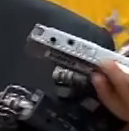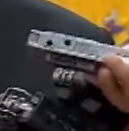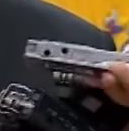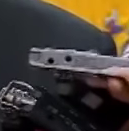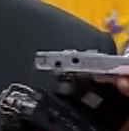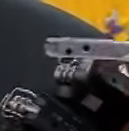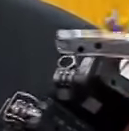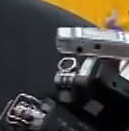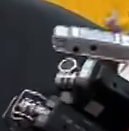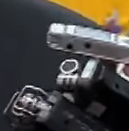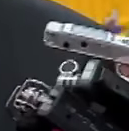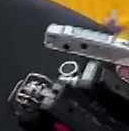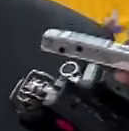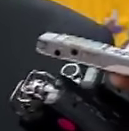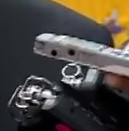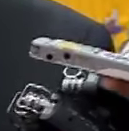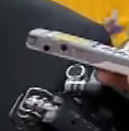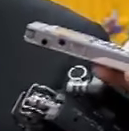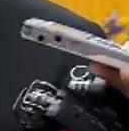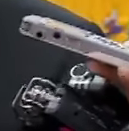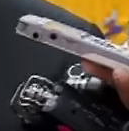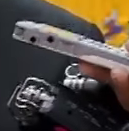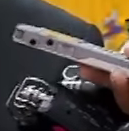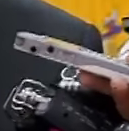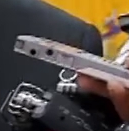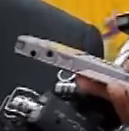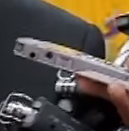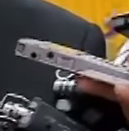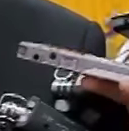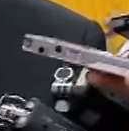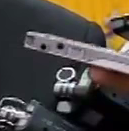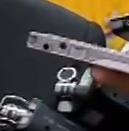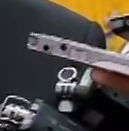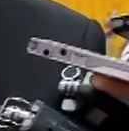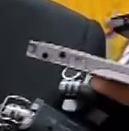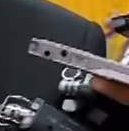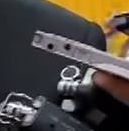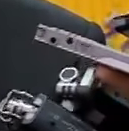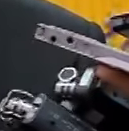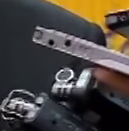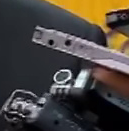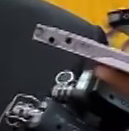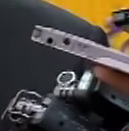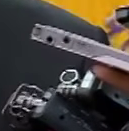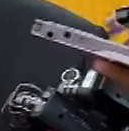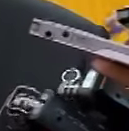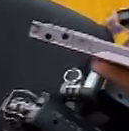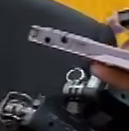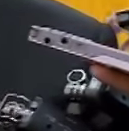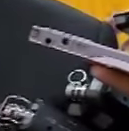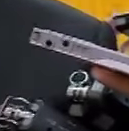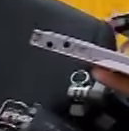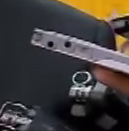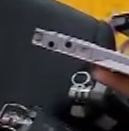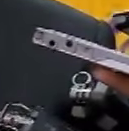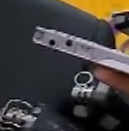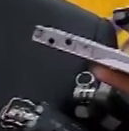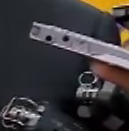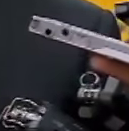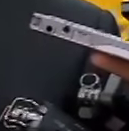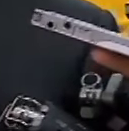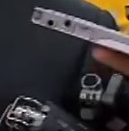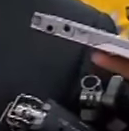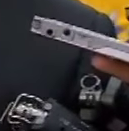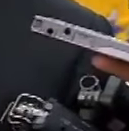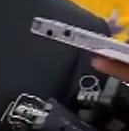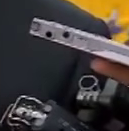Armadas. La Ley Orgánica de la Defensa Nacional establece que el presidente puede